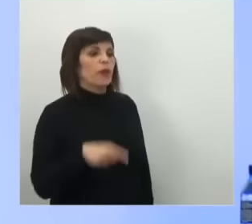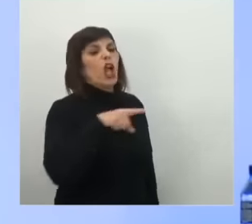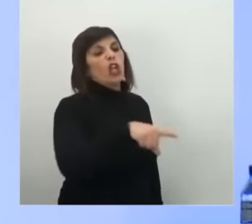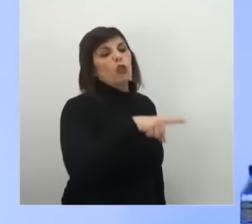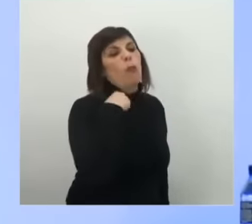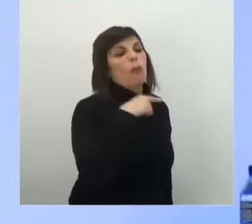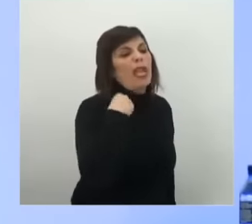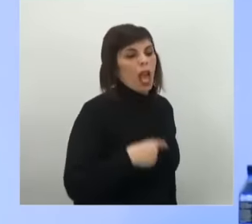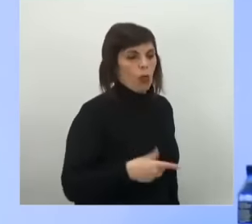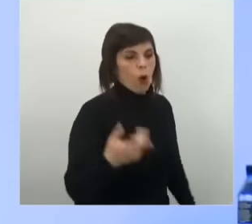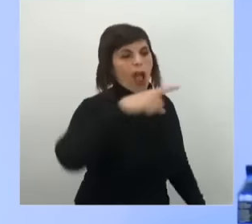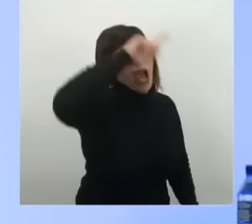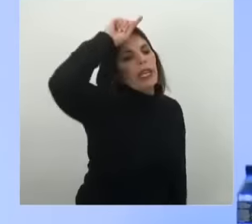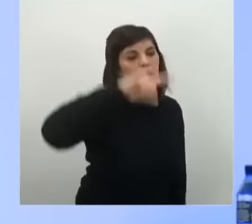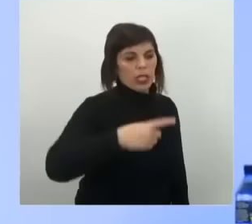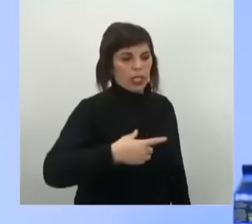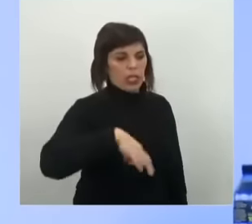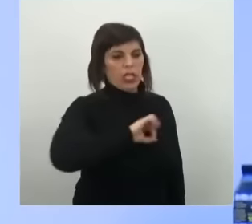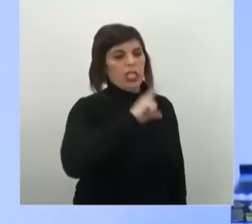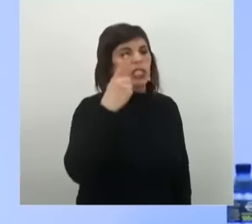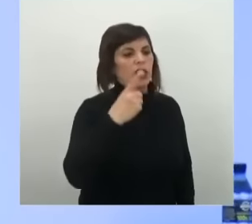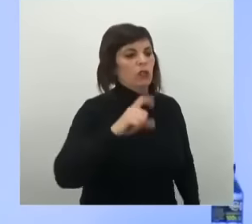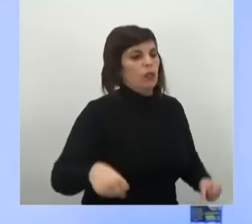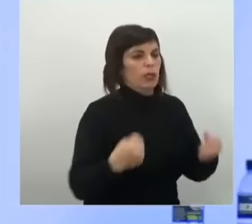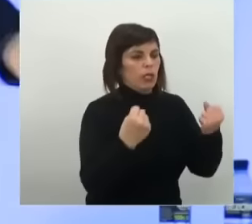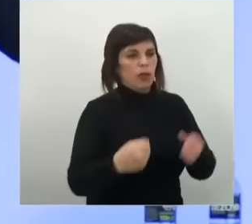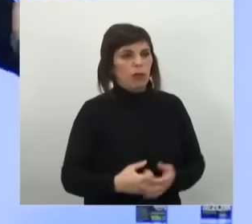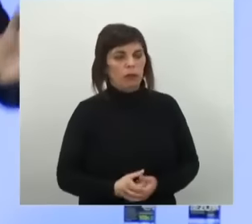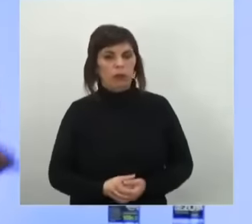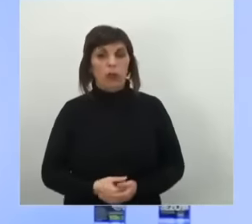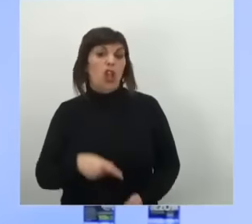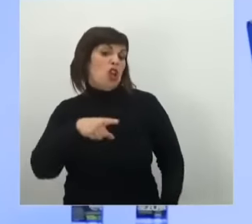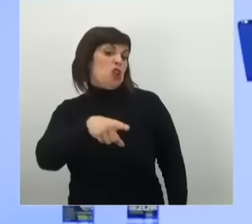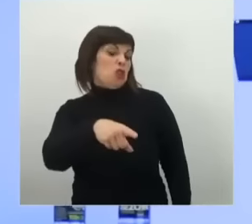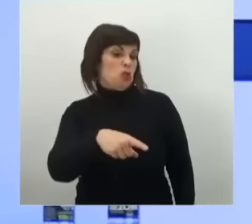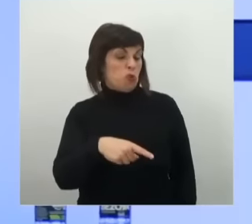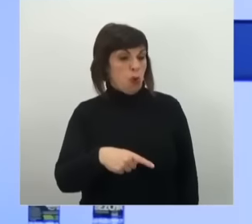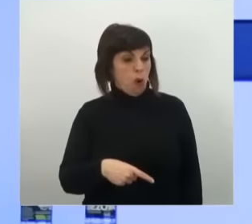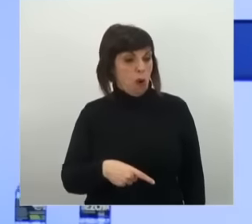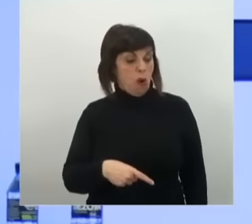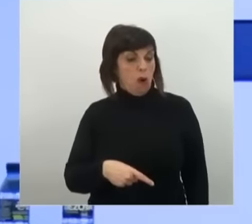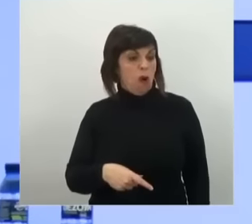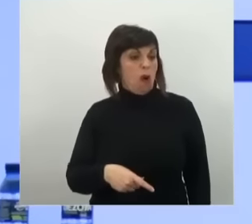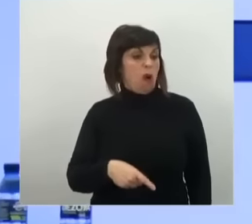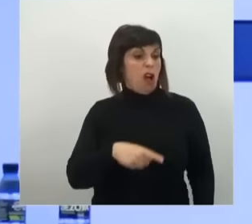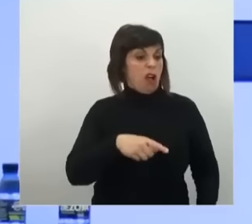va a salvar entonces me decían tú estás así porque pescaste